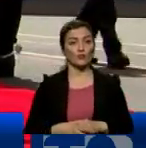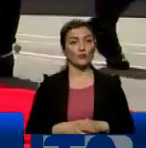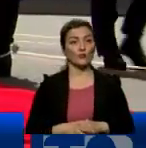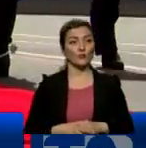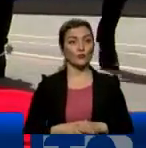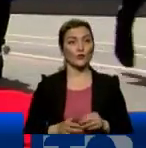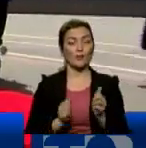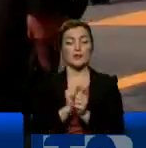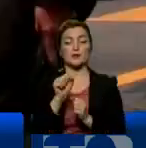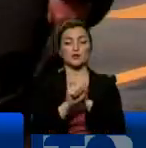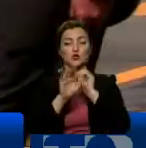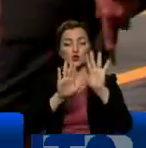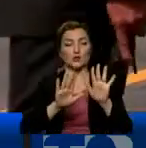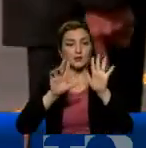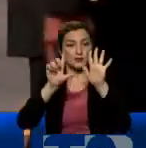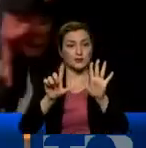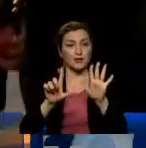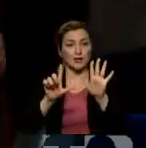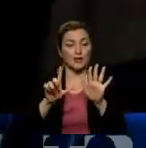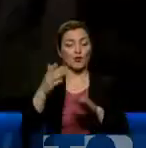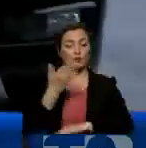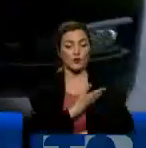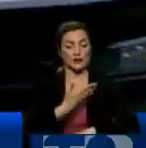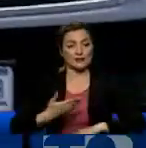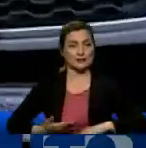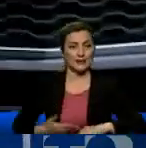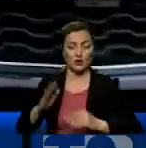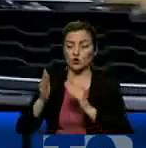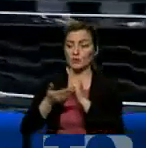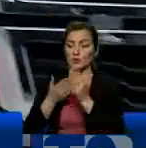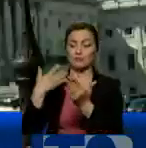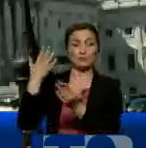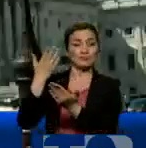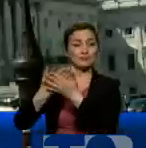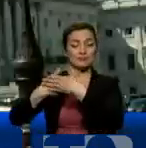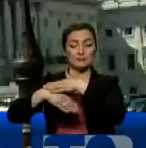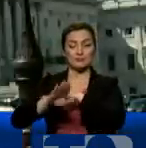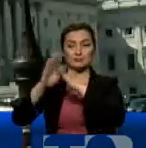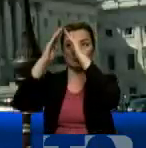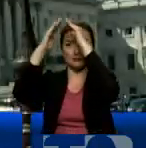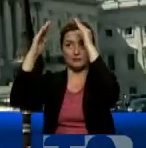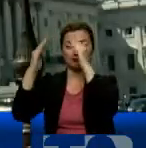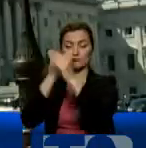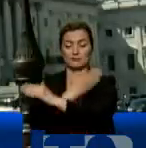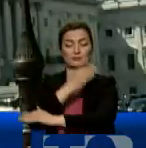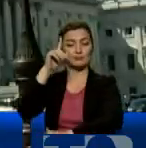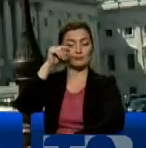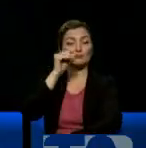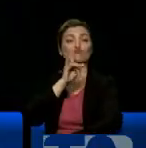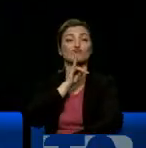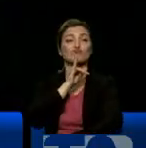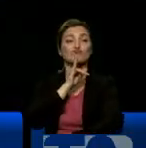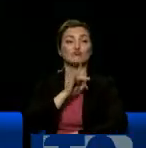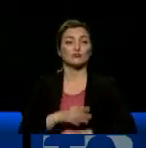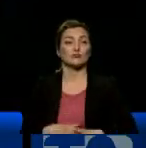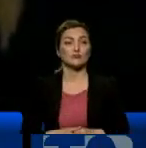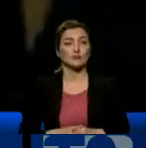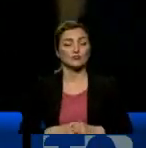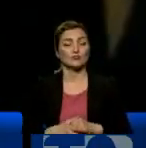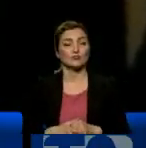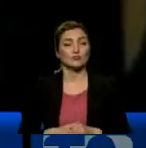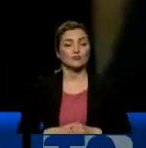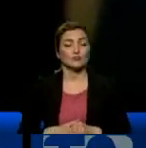Luego de 17 años, un jefe de Estado ecuatoriano volverá a la Casa Blanca, sede del gobierno estadounidense. El